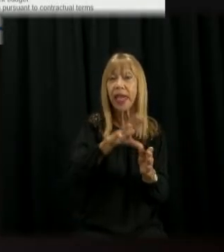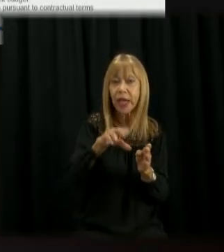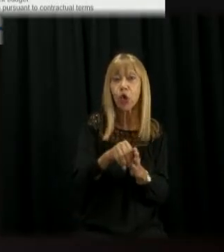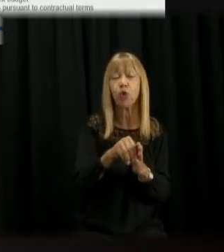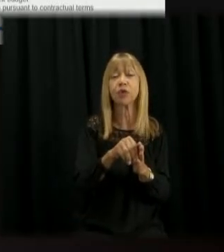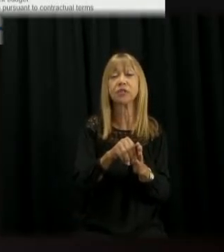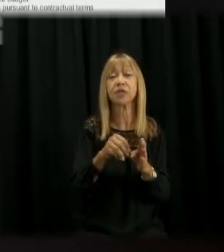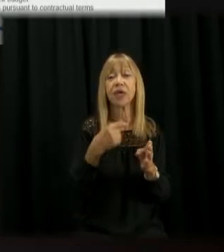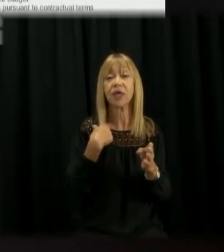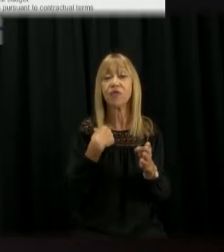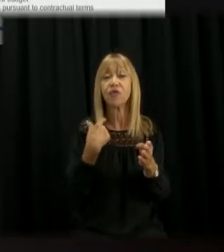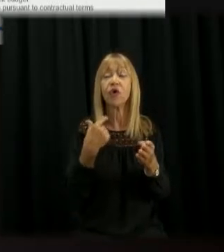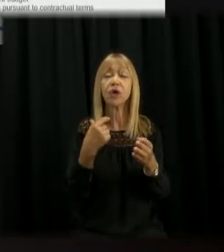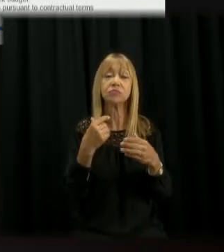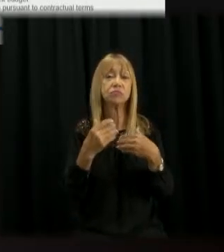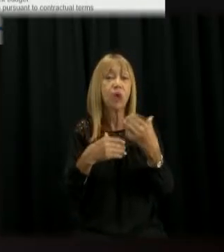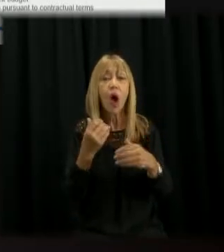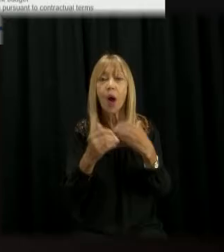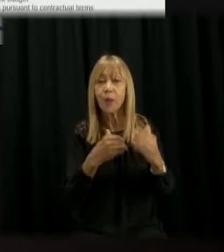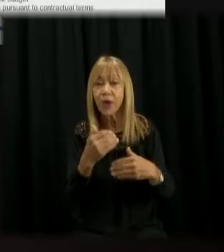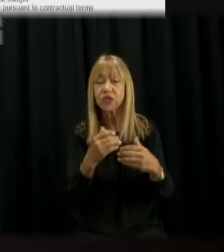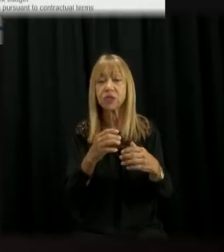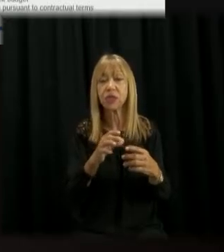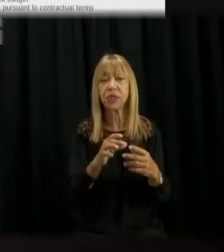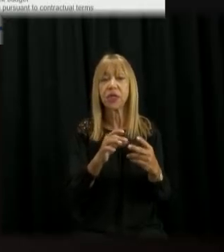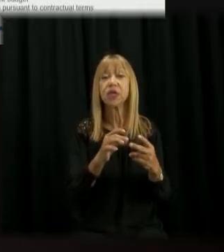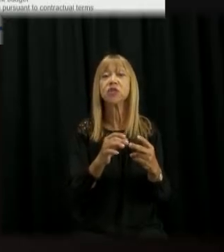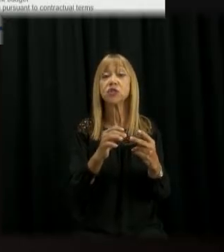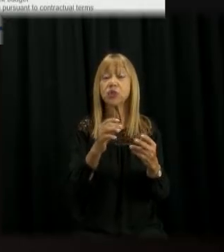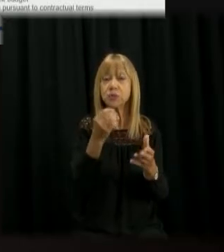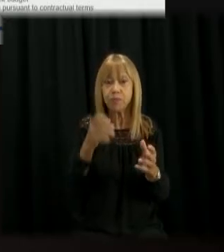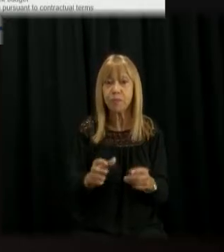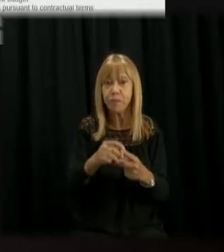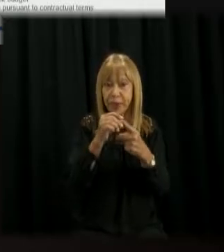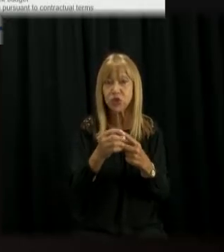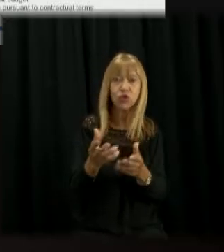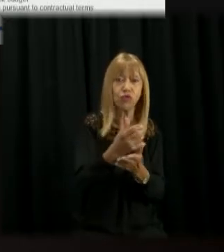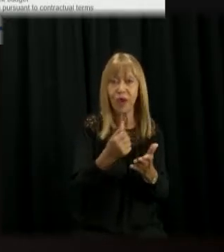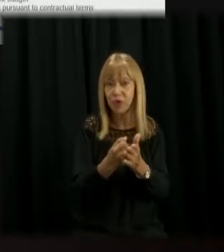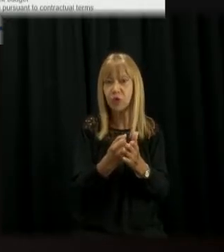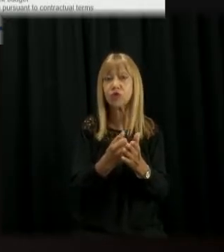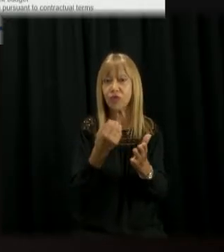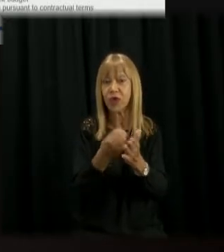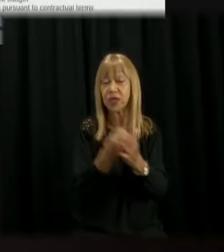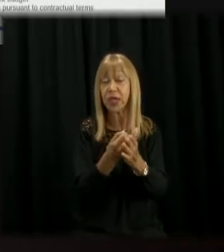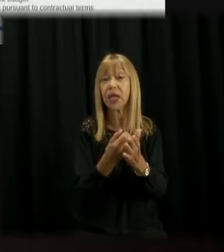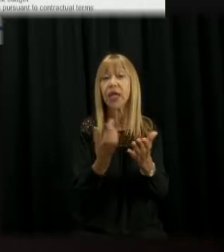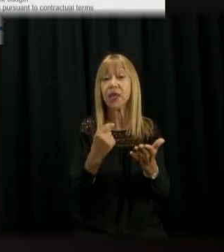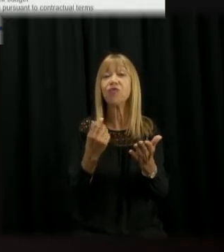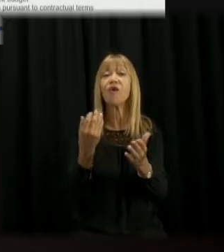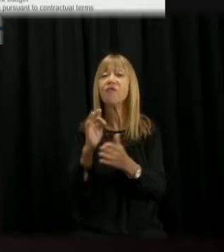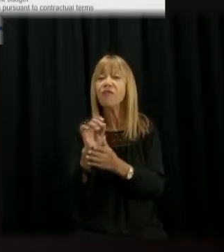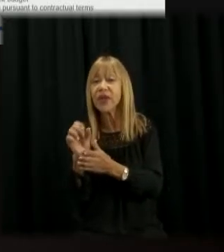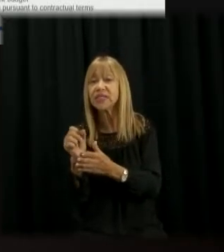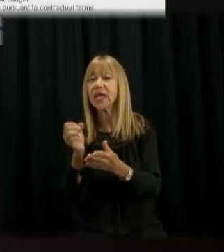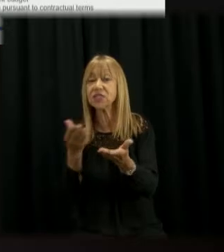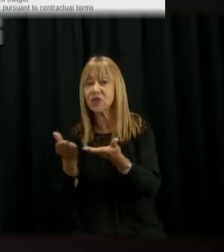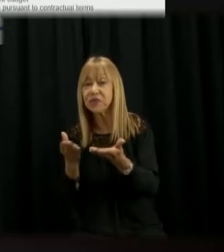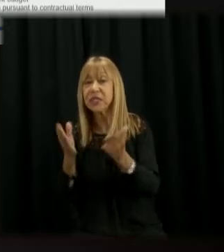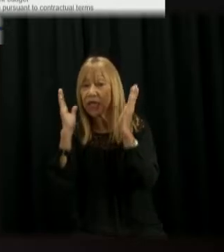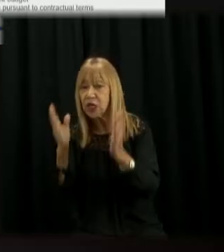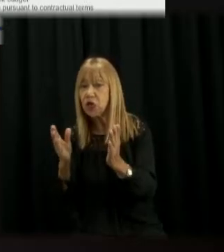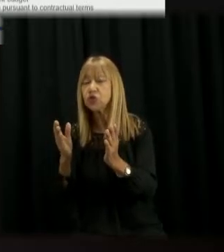fondos que el gobierno usa para sus operaciones diarias. Los fondos de ingresos especiales, que incluye aquellos para que el gobierno